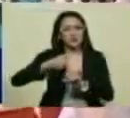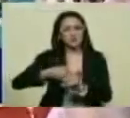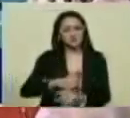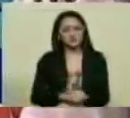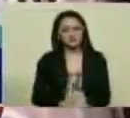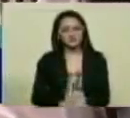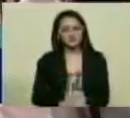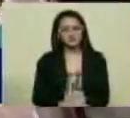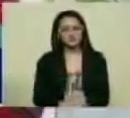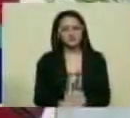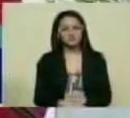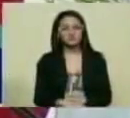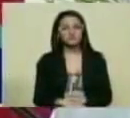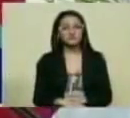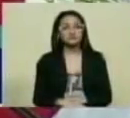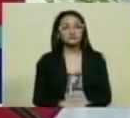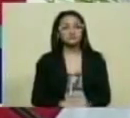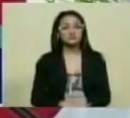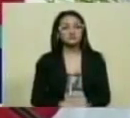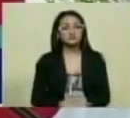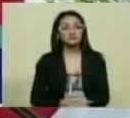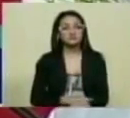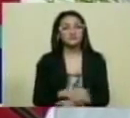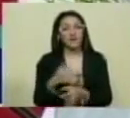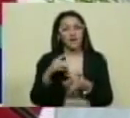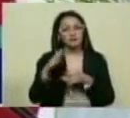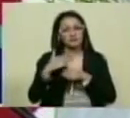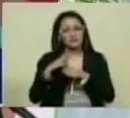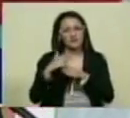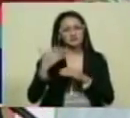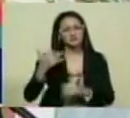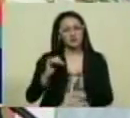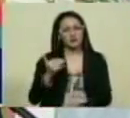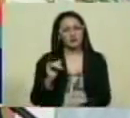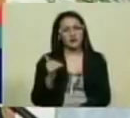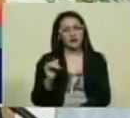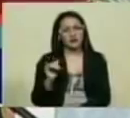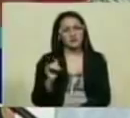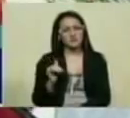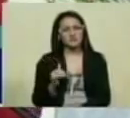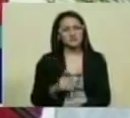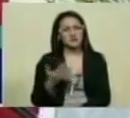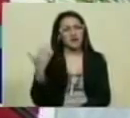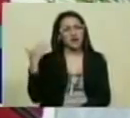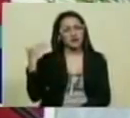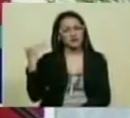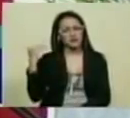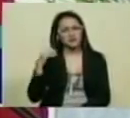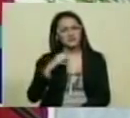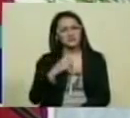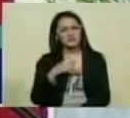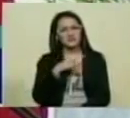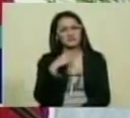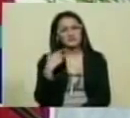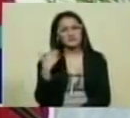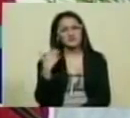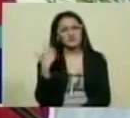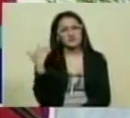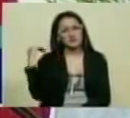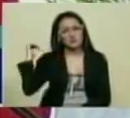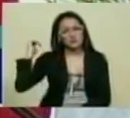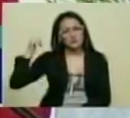Claro, con muchas diferencias, ¿no? Muchas diferencias de lo que ocurría en aquella época y de lo que ocurrió